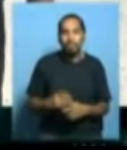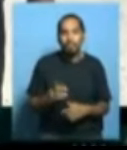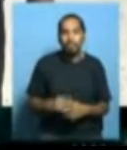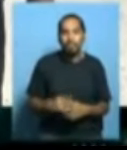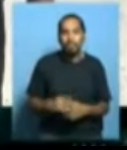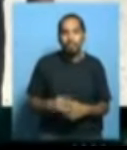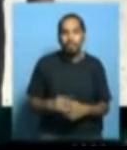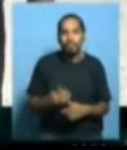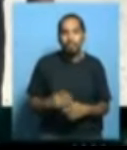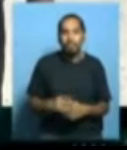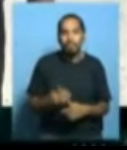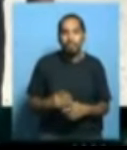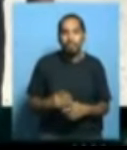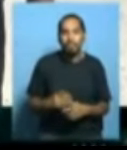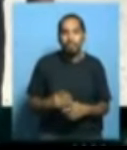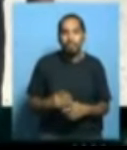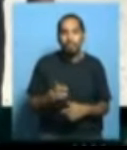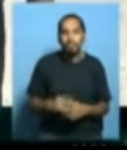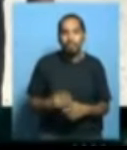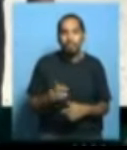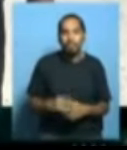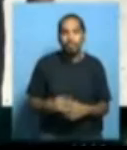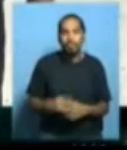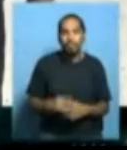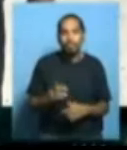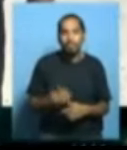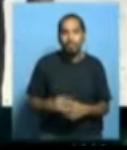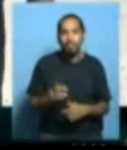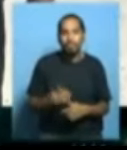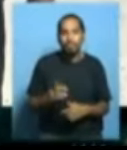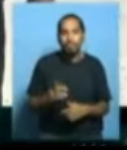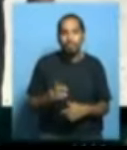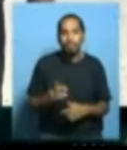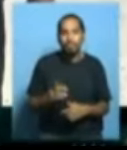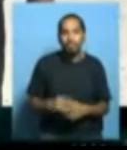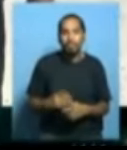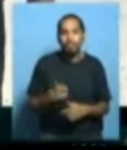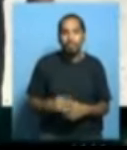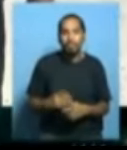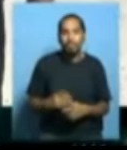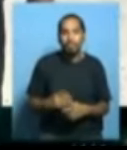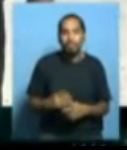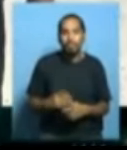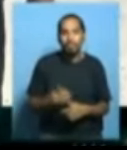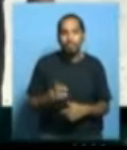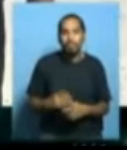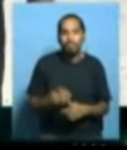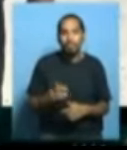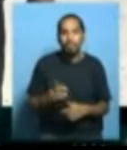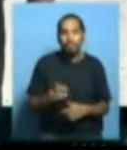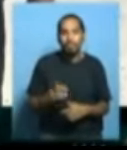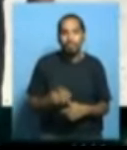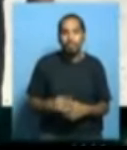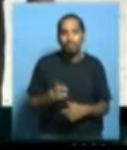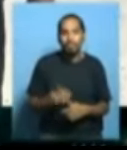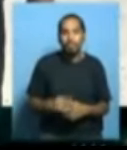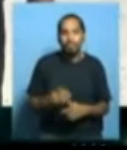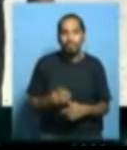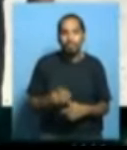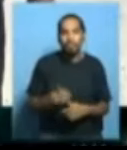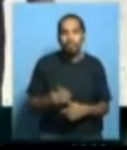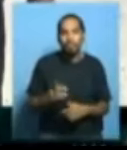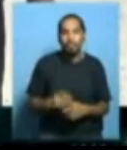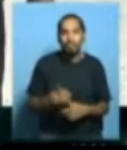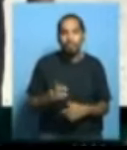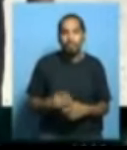jornada laboral. Claro. Así que capaz que se estaba dirigiendo a trabajar y bueno, se le habría producido